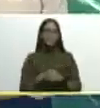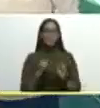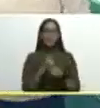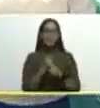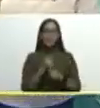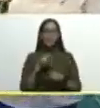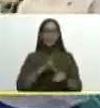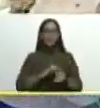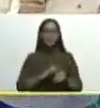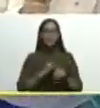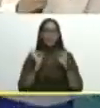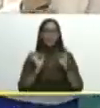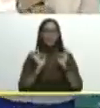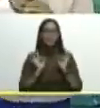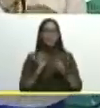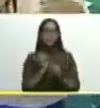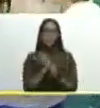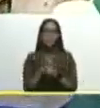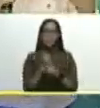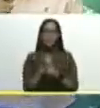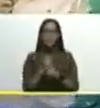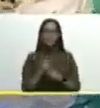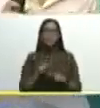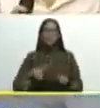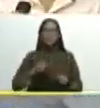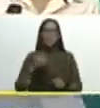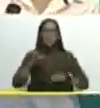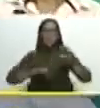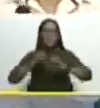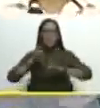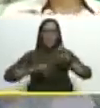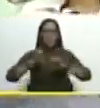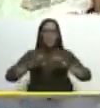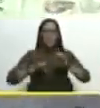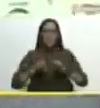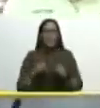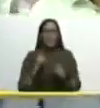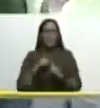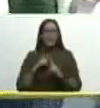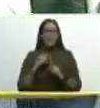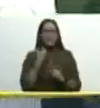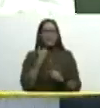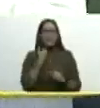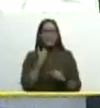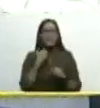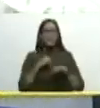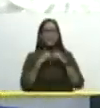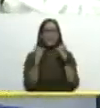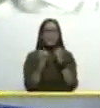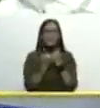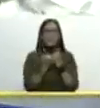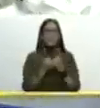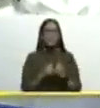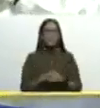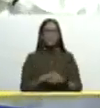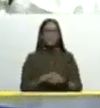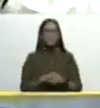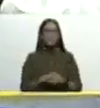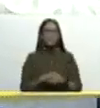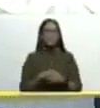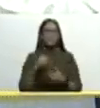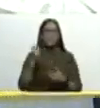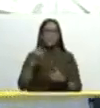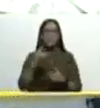médicos especialistas oncólogos que pueden diagnosticar este tipo de enfermedades y una sala de infusión lady, para las quimioterapias.